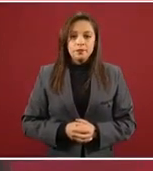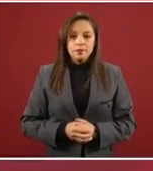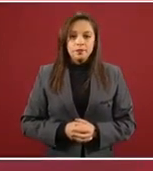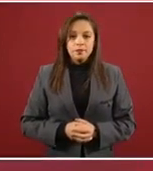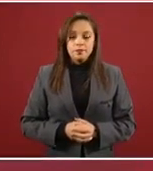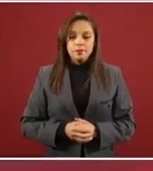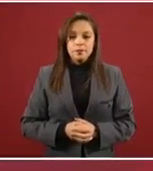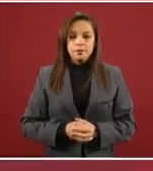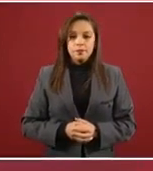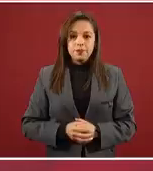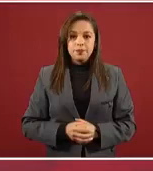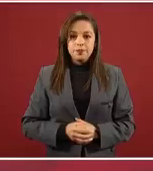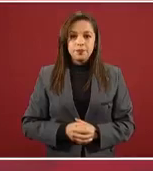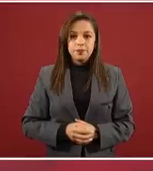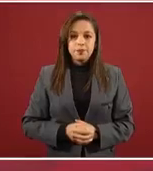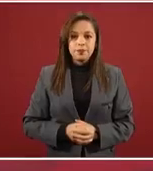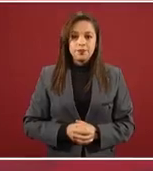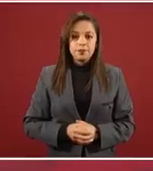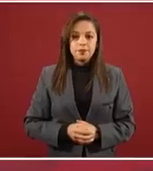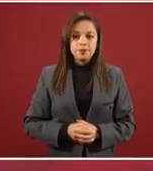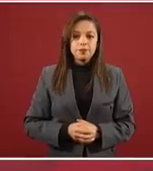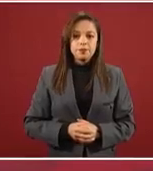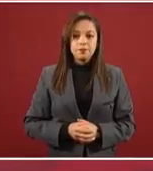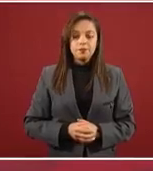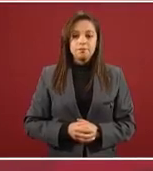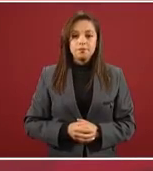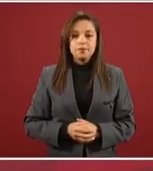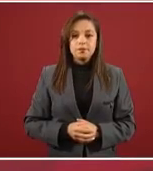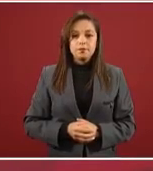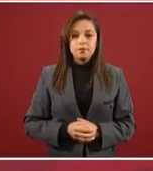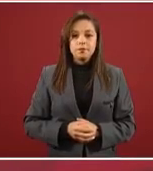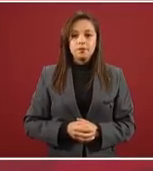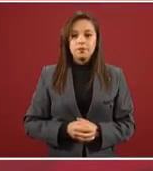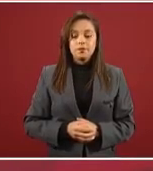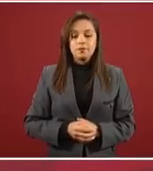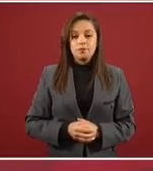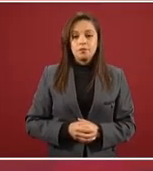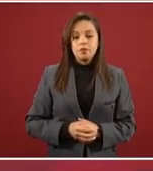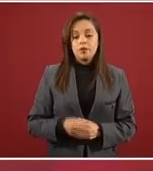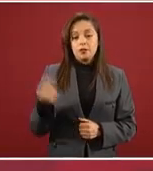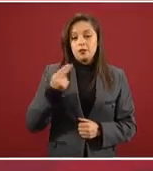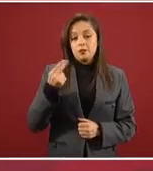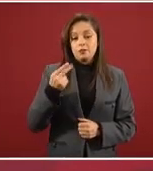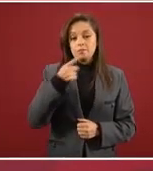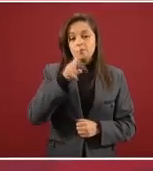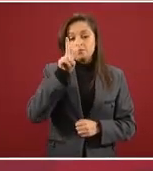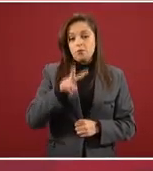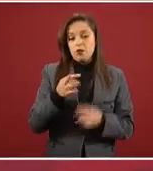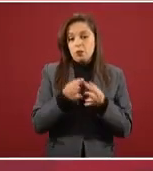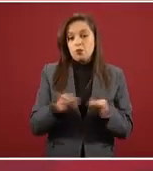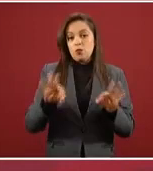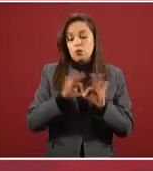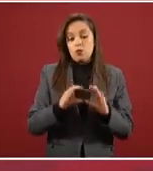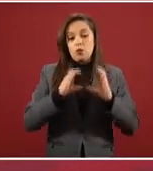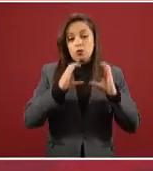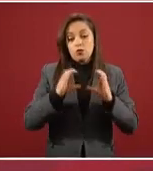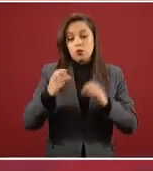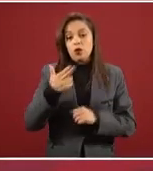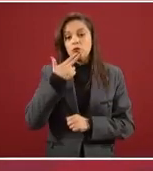que no se maltrate a los trabajadores,